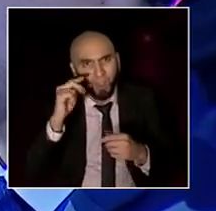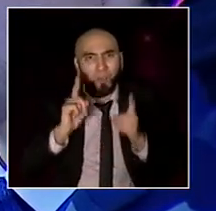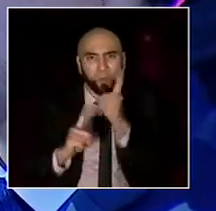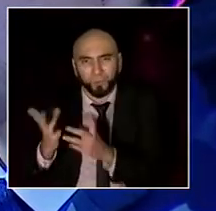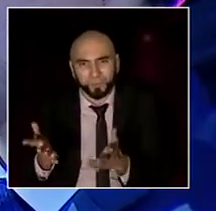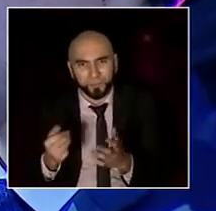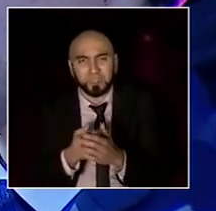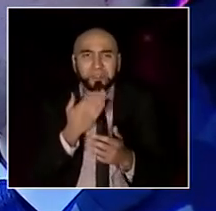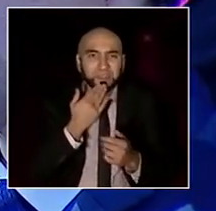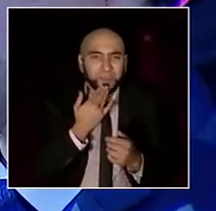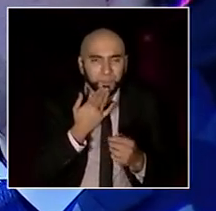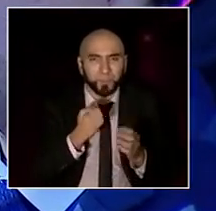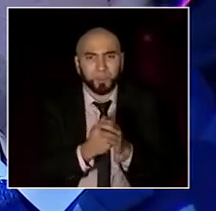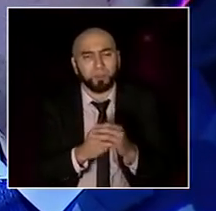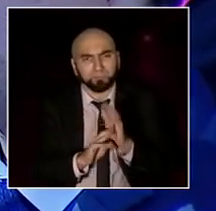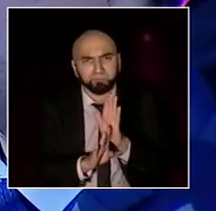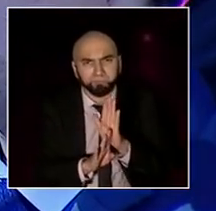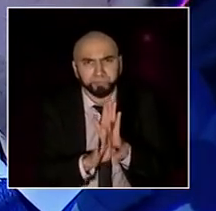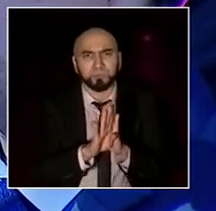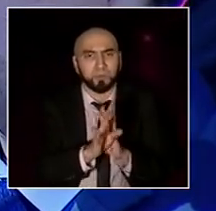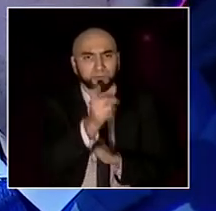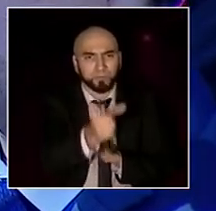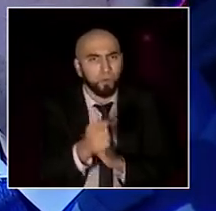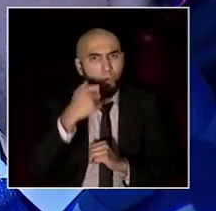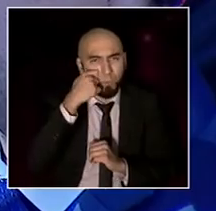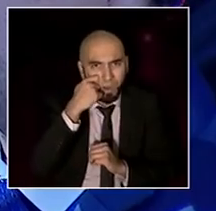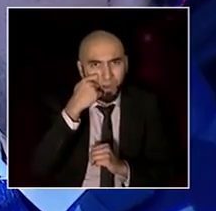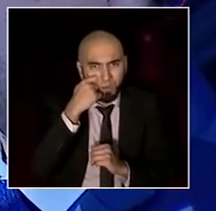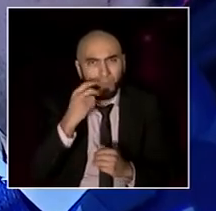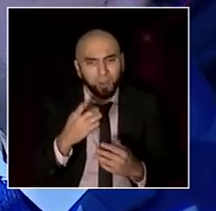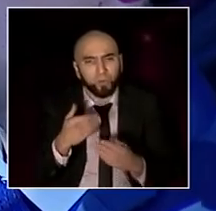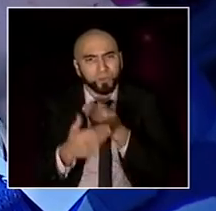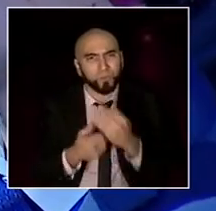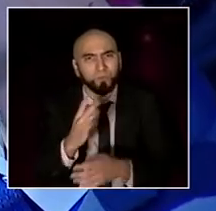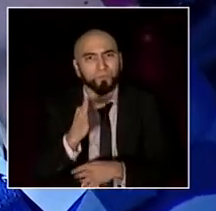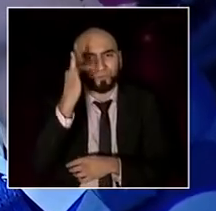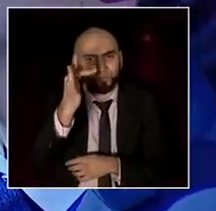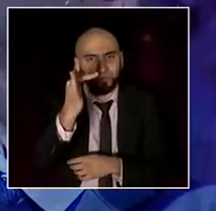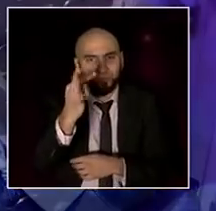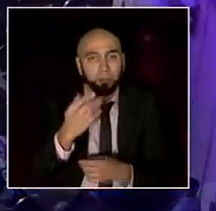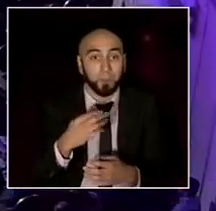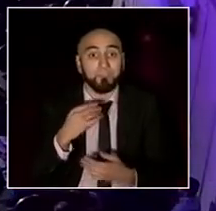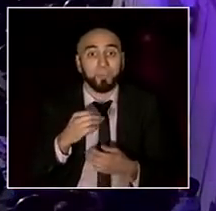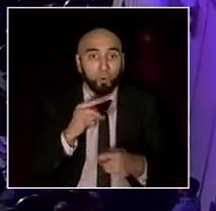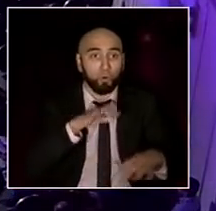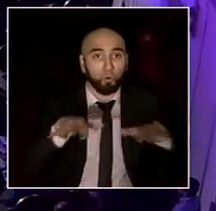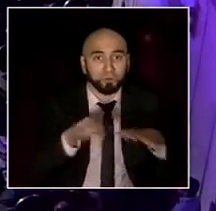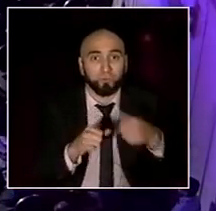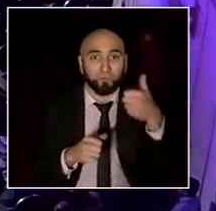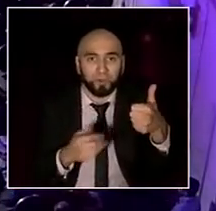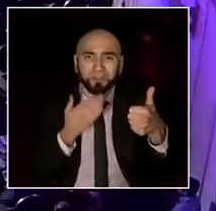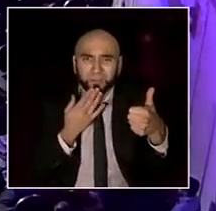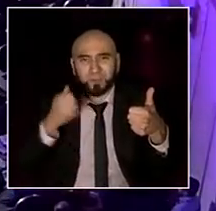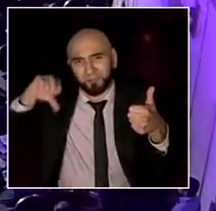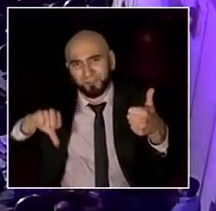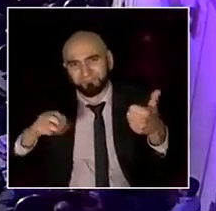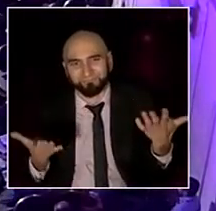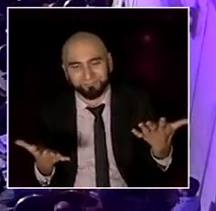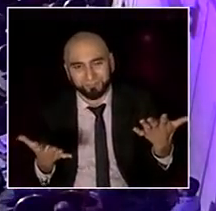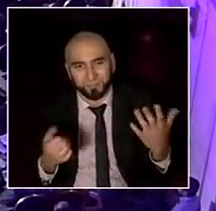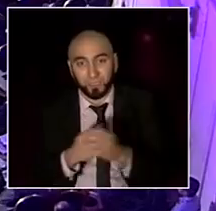humano para incidir en el entorno y en su futuro, para bien y lamentablemente también para mal.